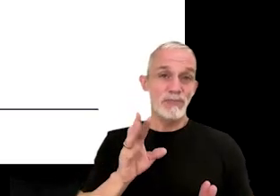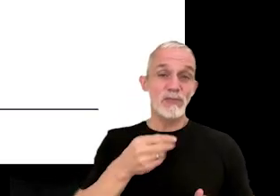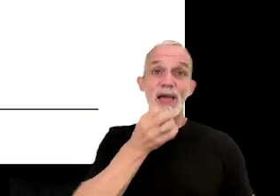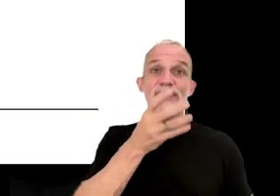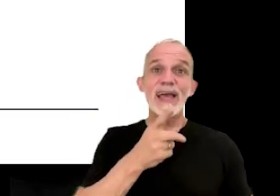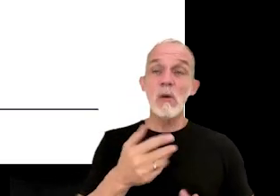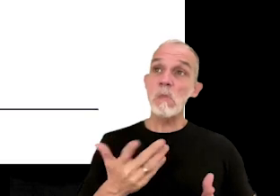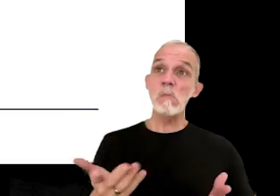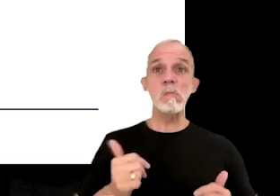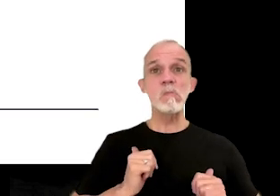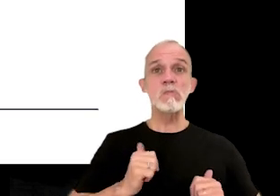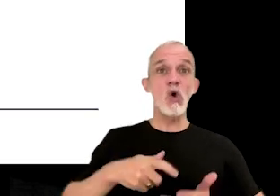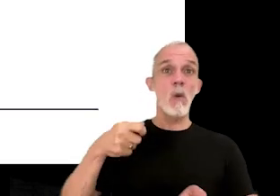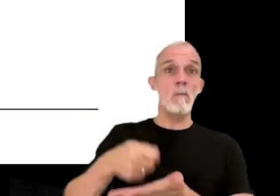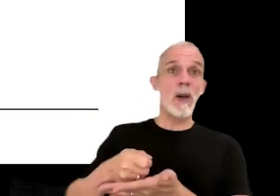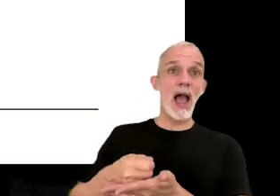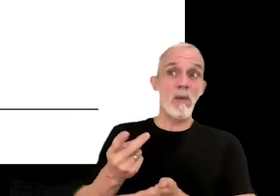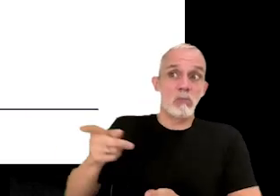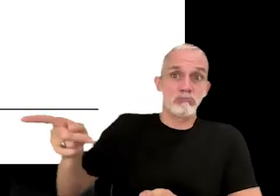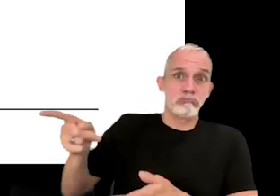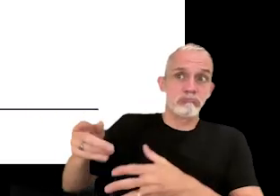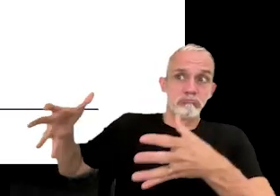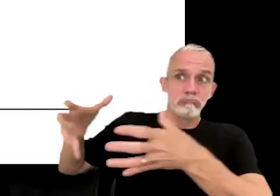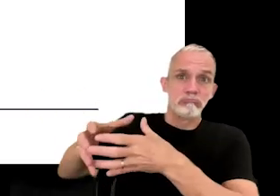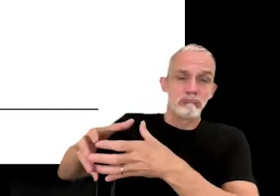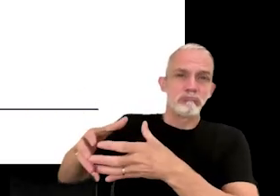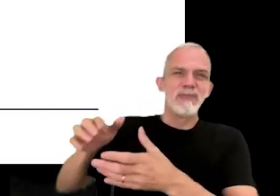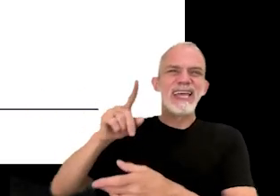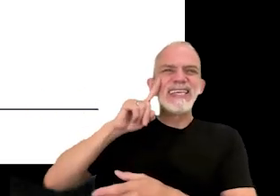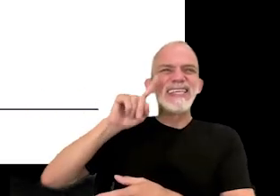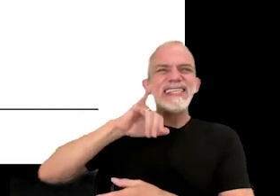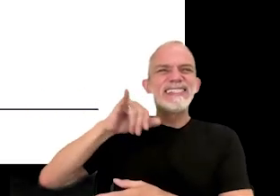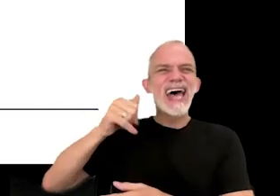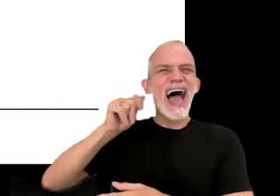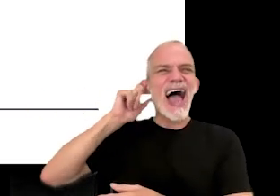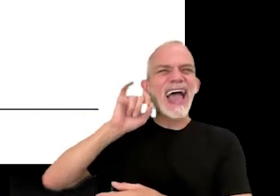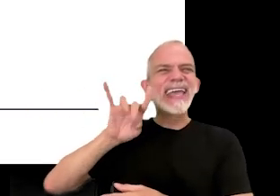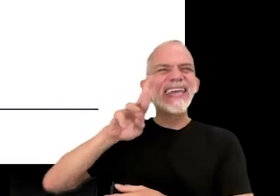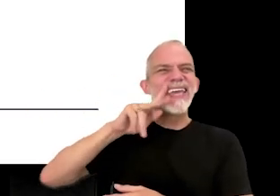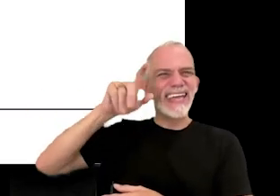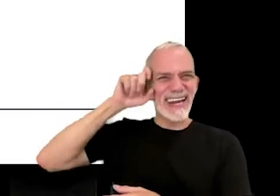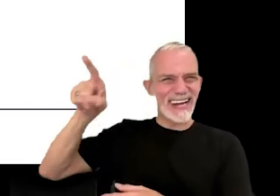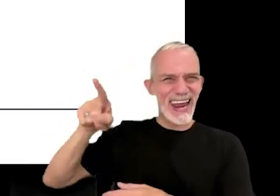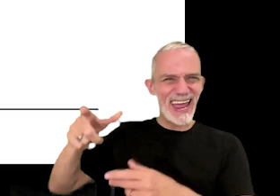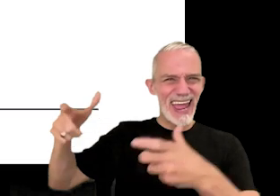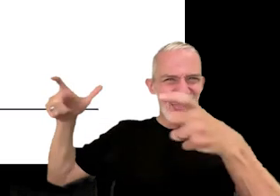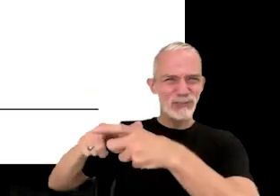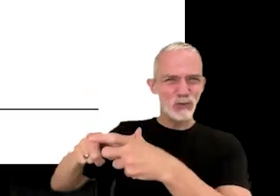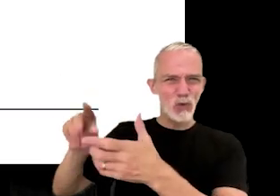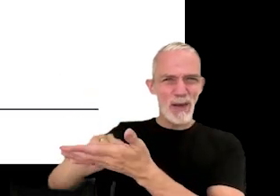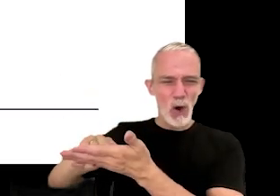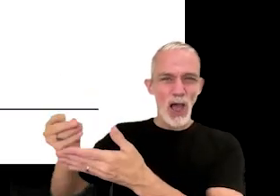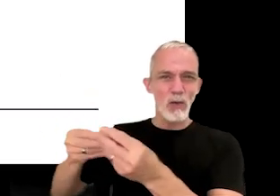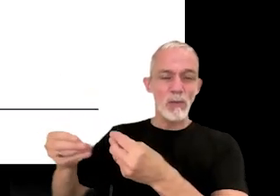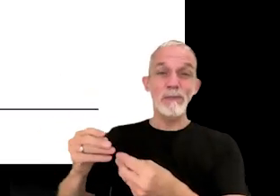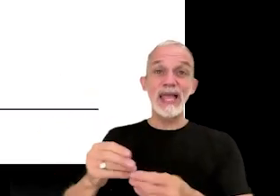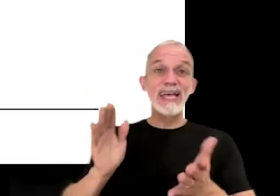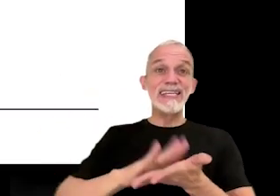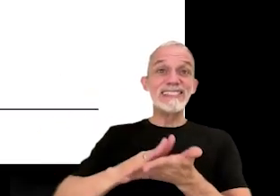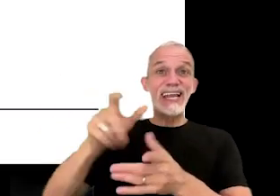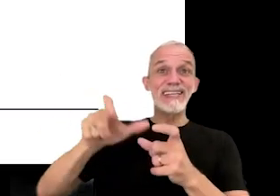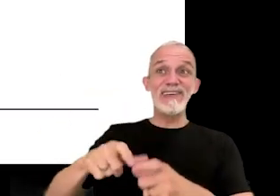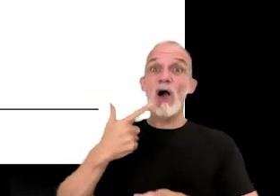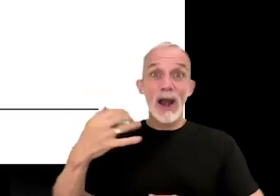Declararon que le pagaban una plata a este Izaguirre y que Izaguirre lo que hacía era a un certificado real de